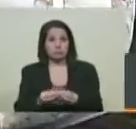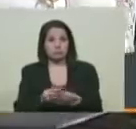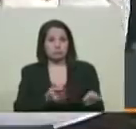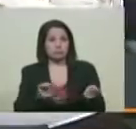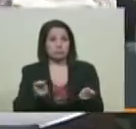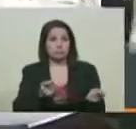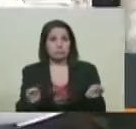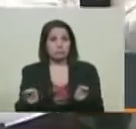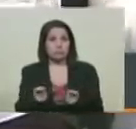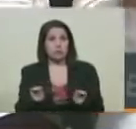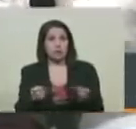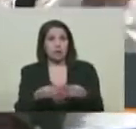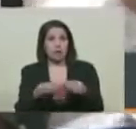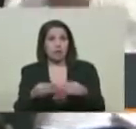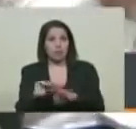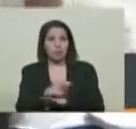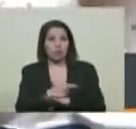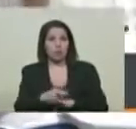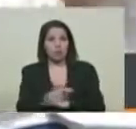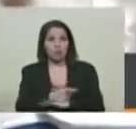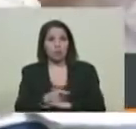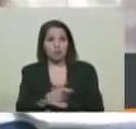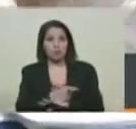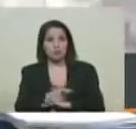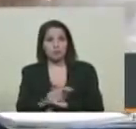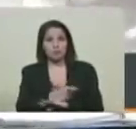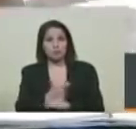equipo de gobierno.